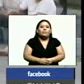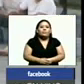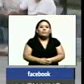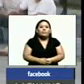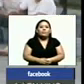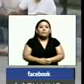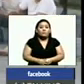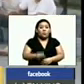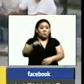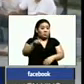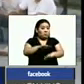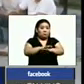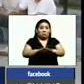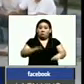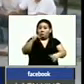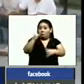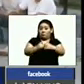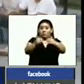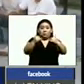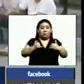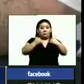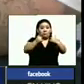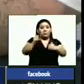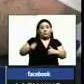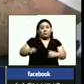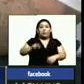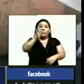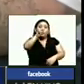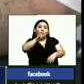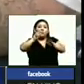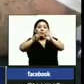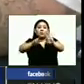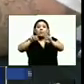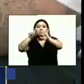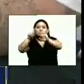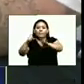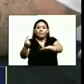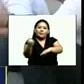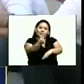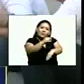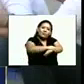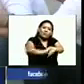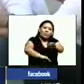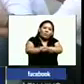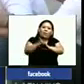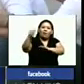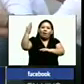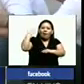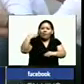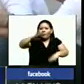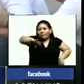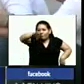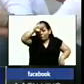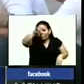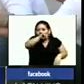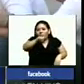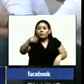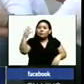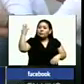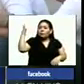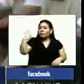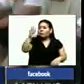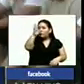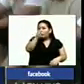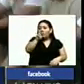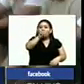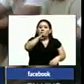Hoy finalizó la audiencia preliminar contra 276 detenidos en la Operación Cuscatlán Realizada en febrero de